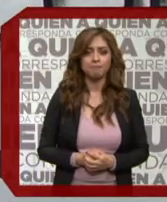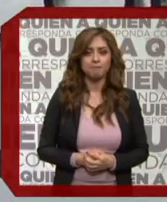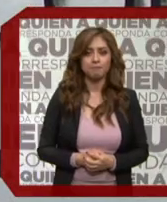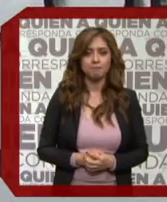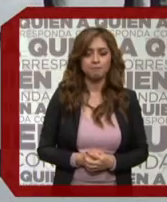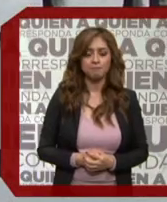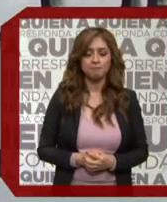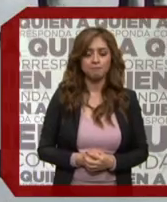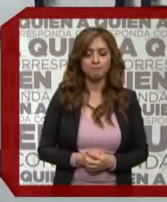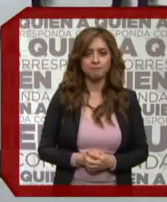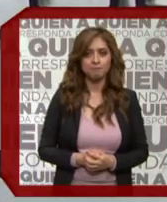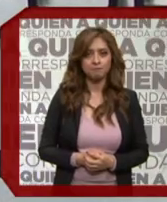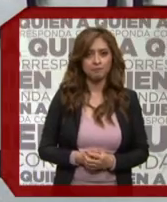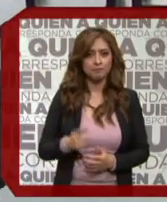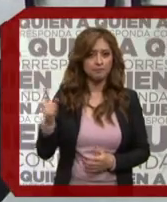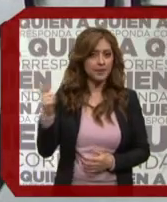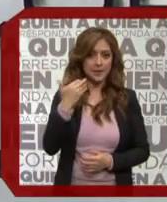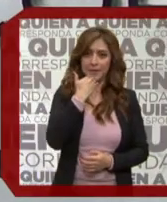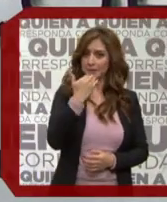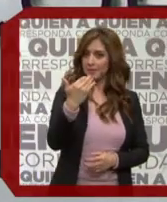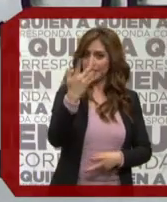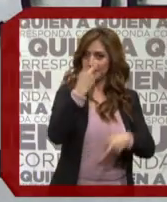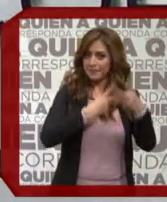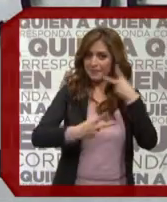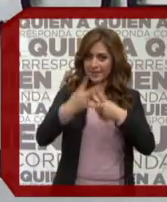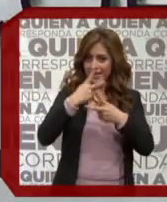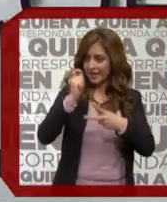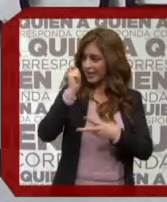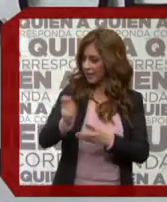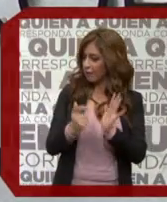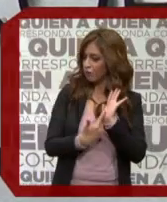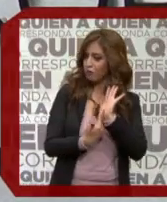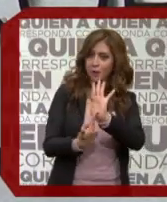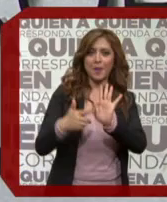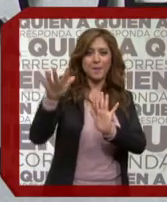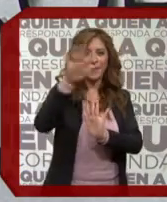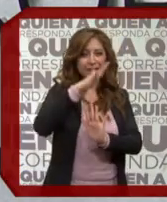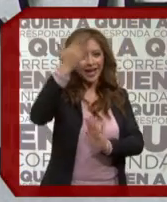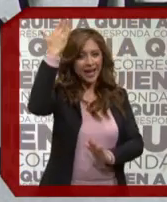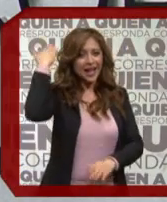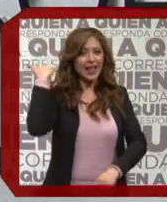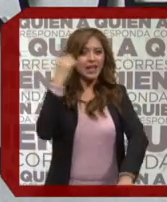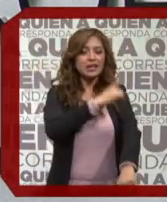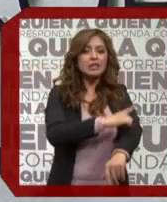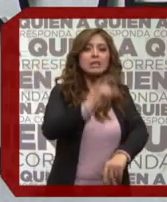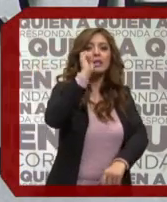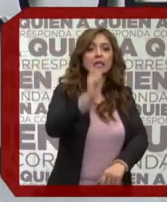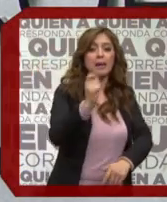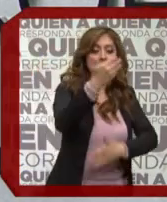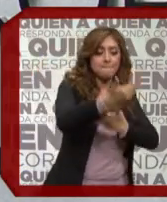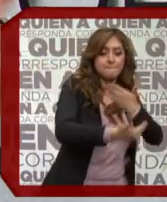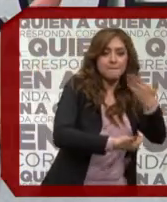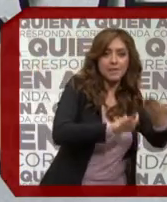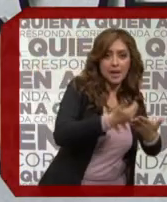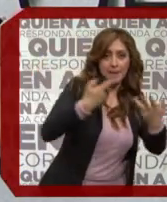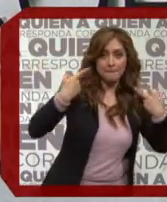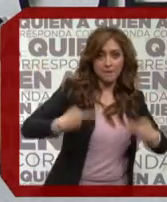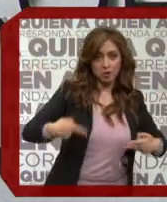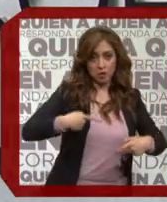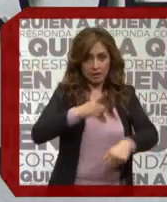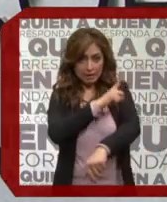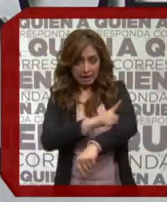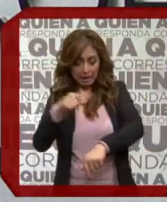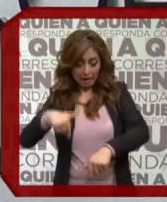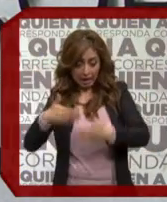Le doy la más cordial bienvenida, que esto ha sido como presentación en sociedad, eso escuché de algún delegado presentarle a sus delegados. Le estoy presentando